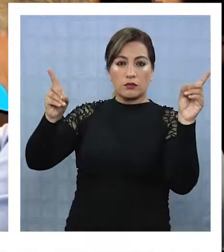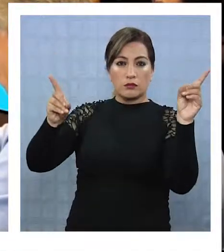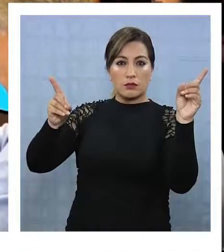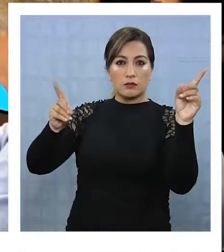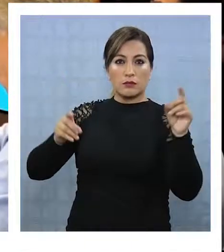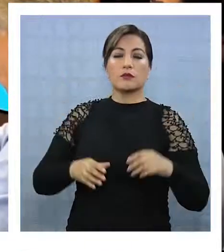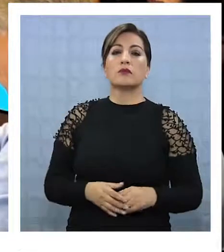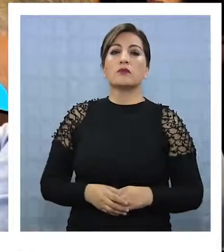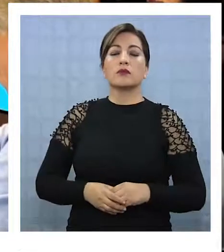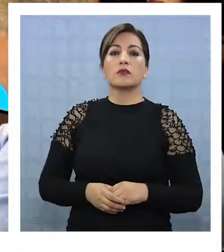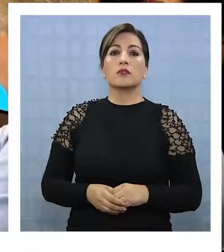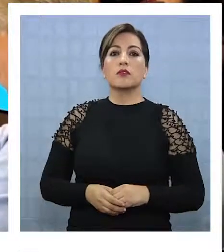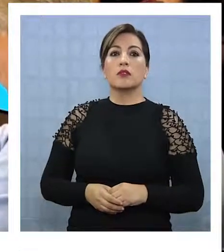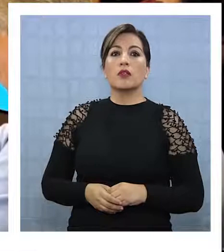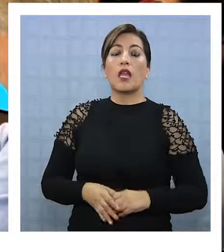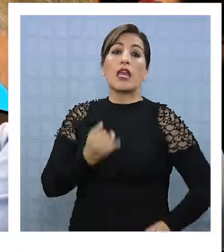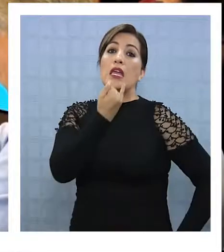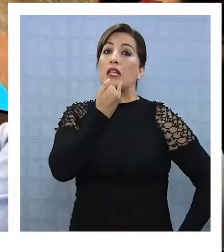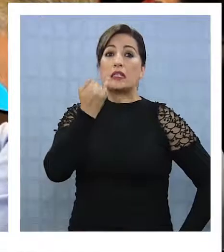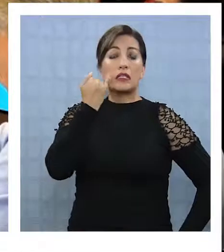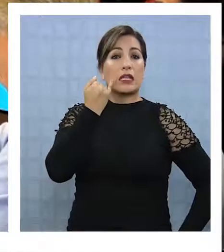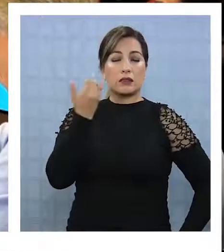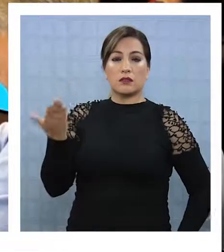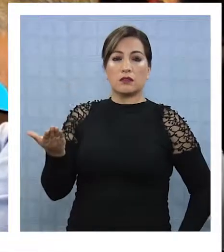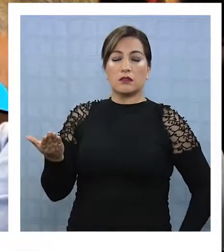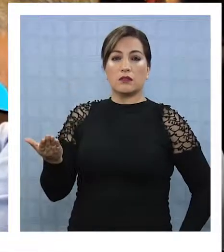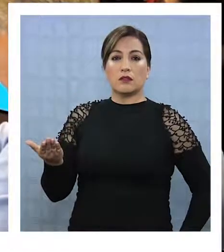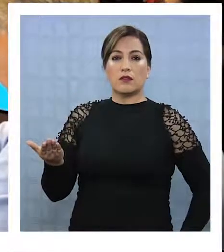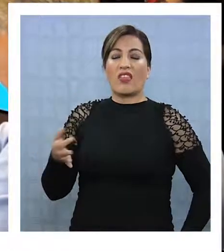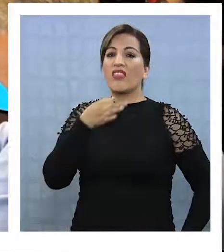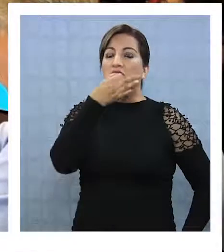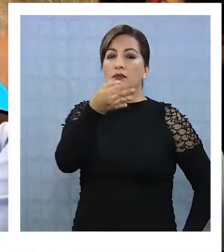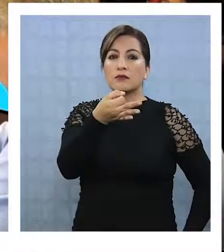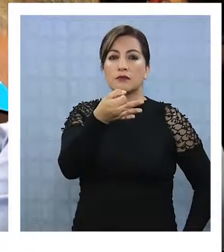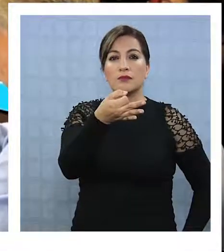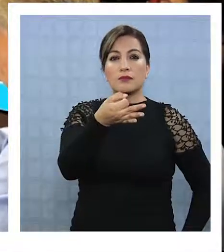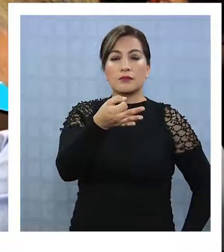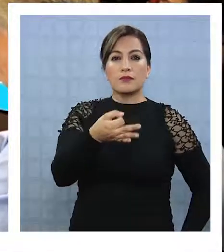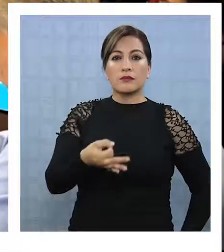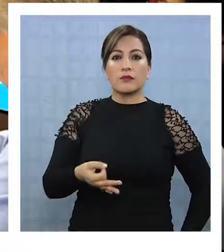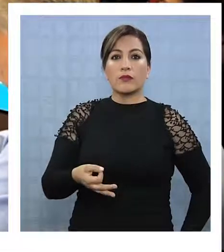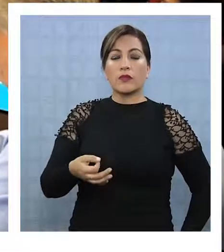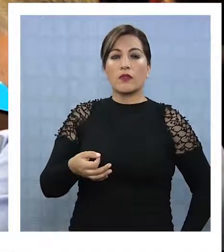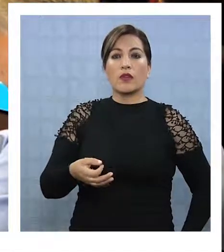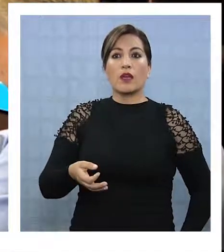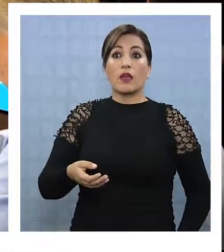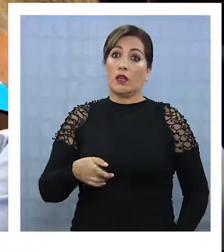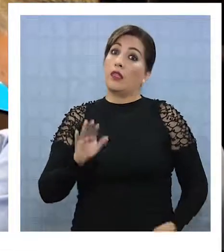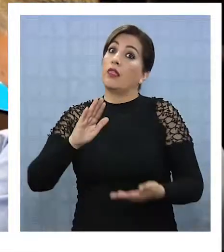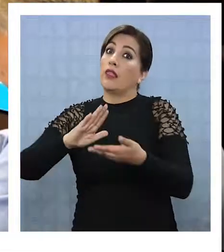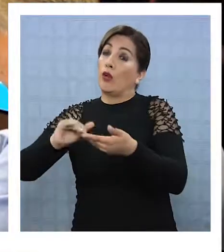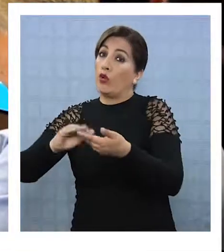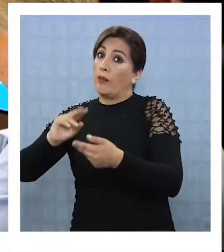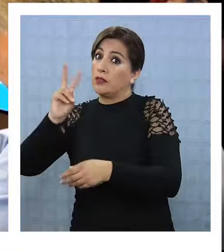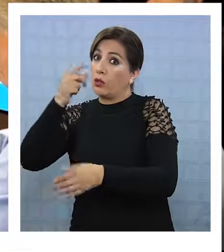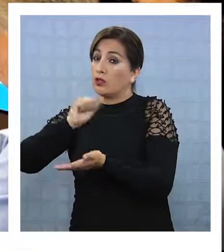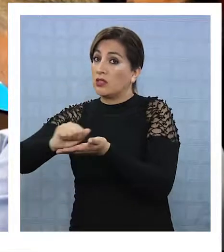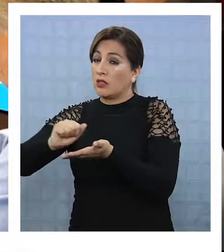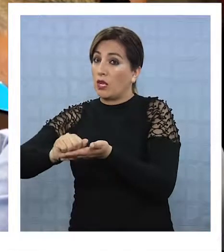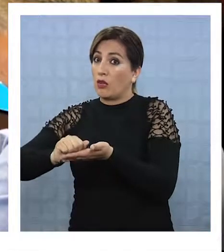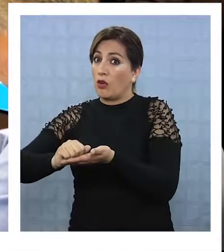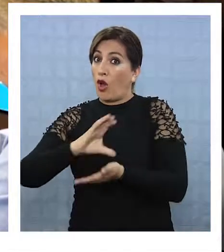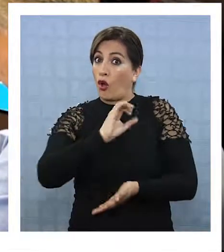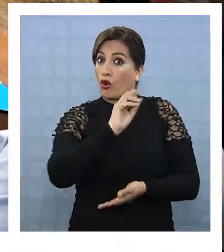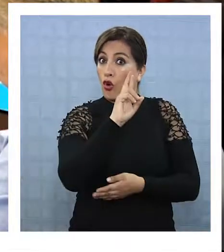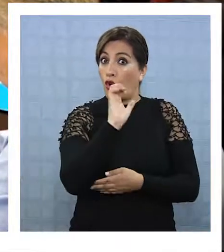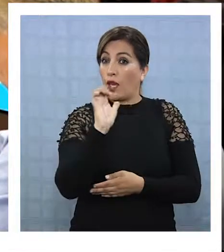democrática, podría el señor intendente haberle dicho, está sesionando el core